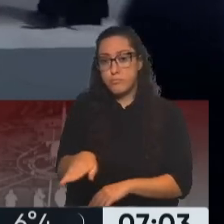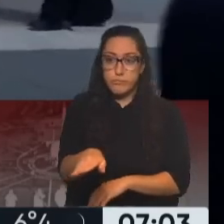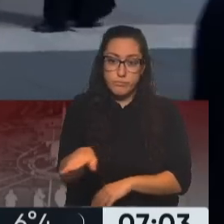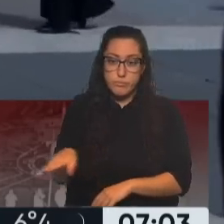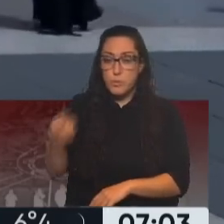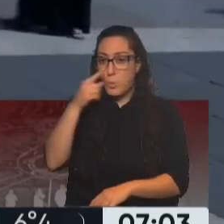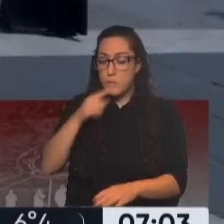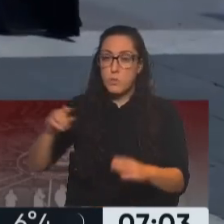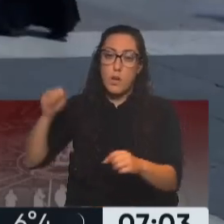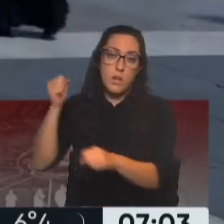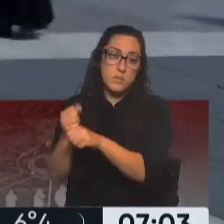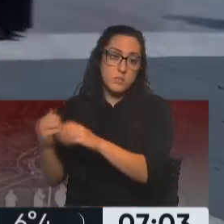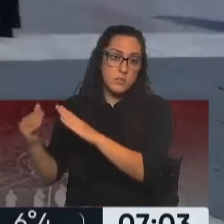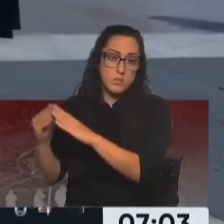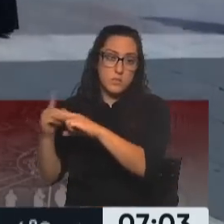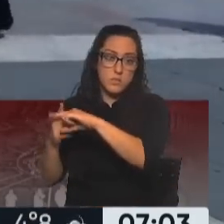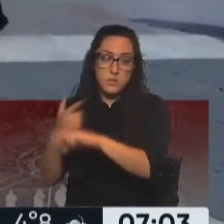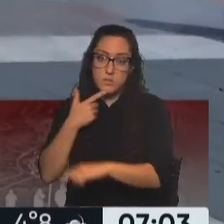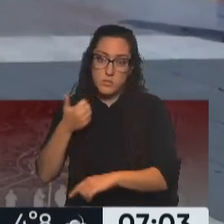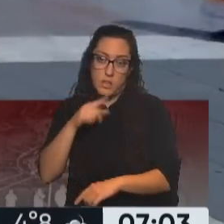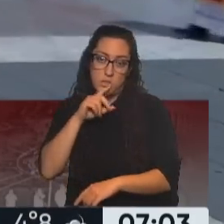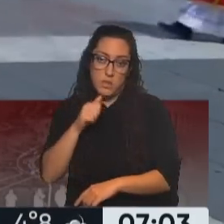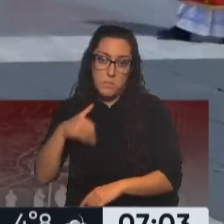la Basílica de Santa María Maggiore,